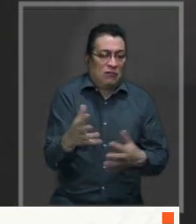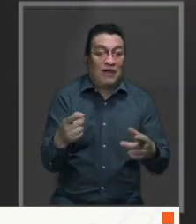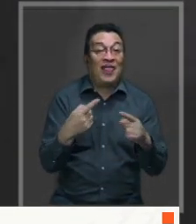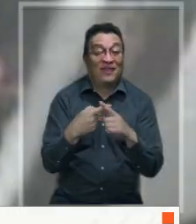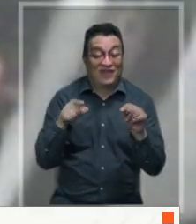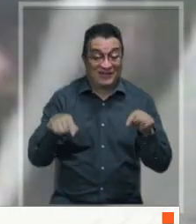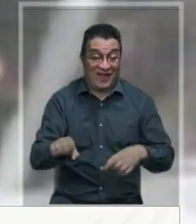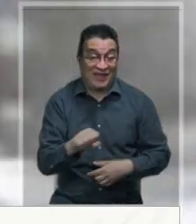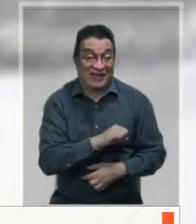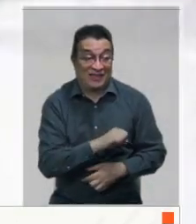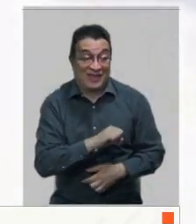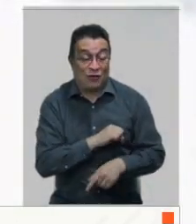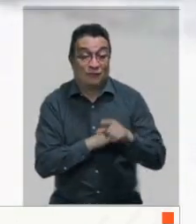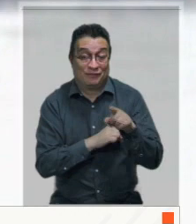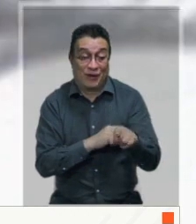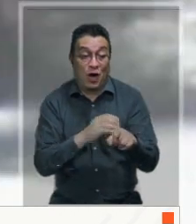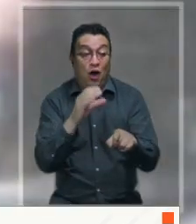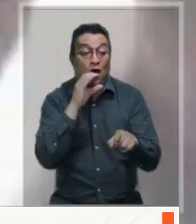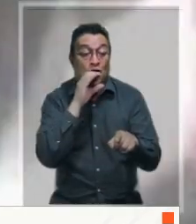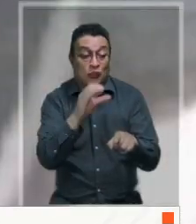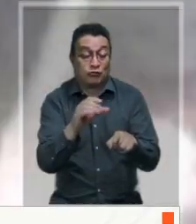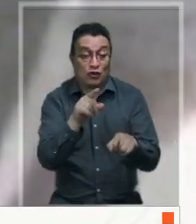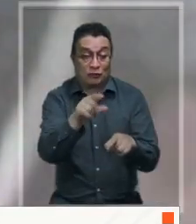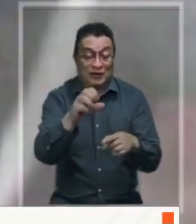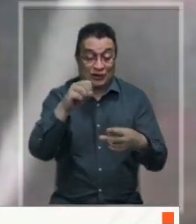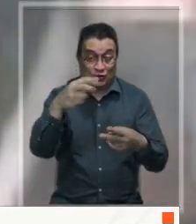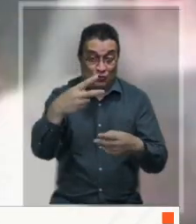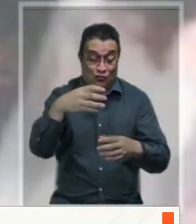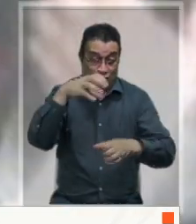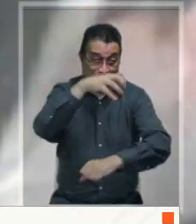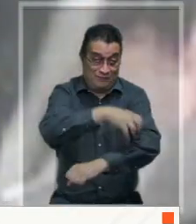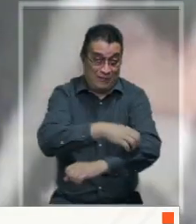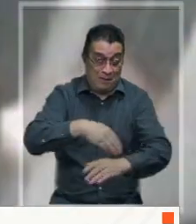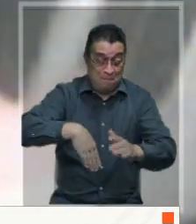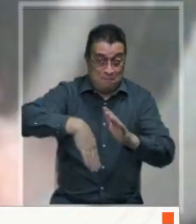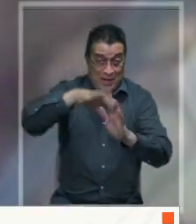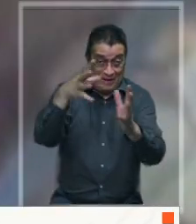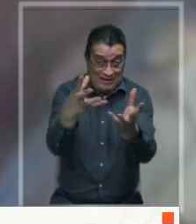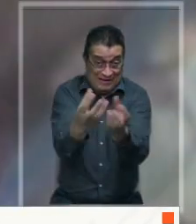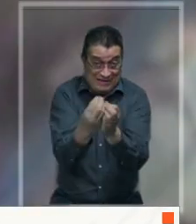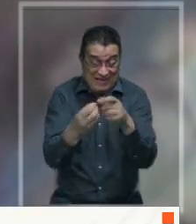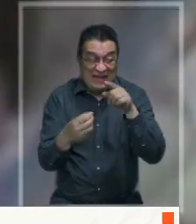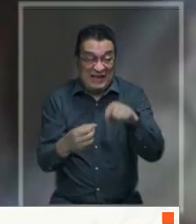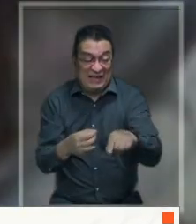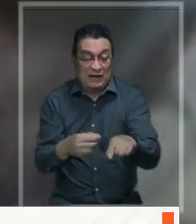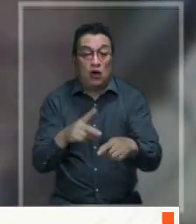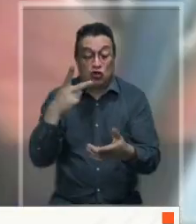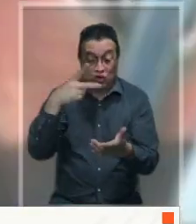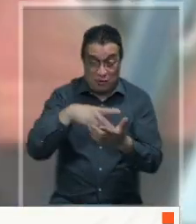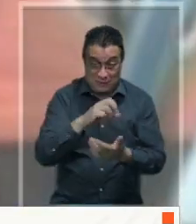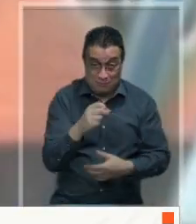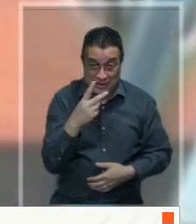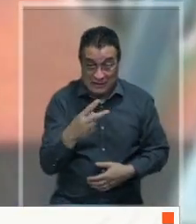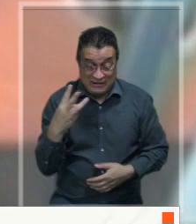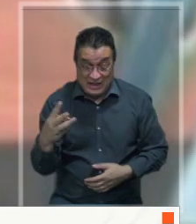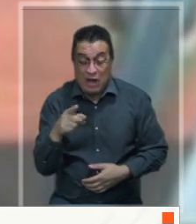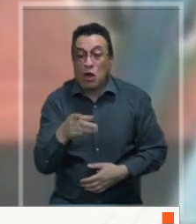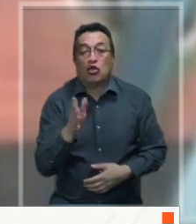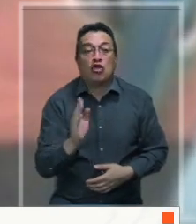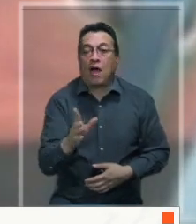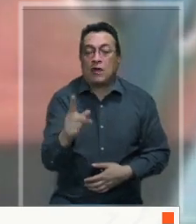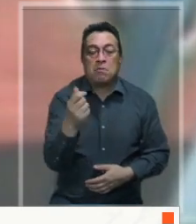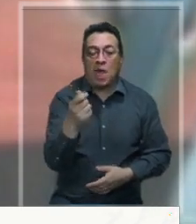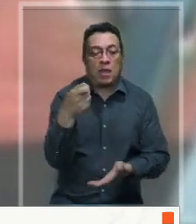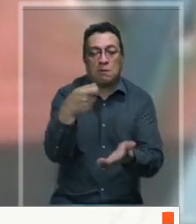de Santiago aquí en Concepción la segunda ciudad de chile con más habitantes y en pleno 2023 Aún se manejan